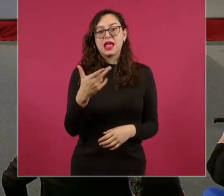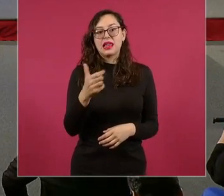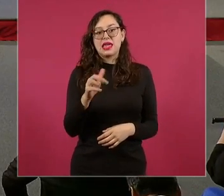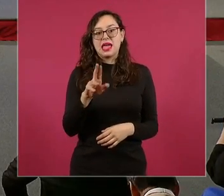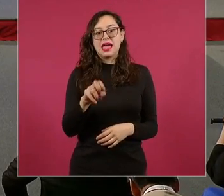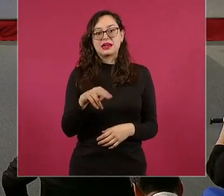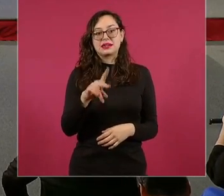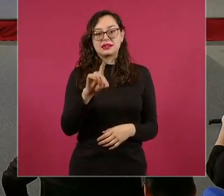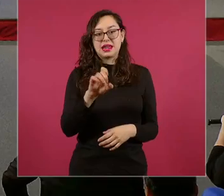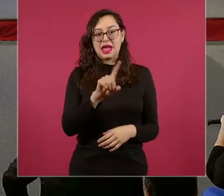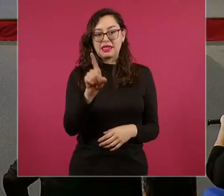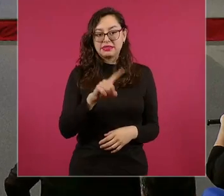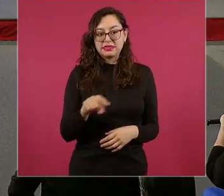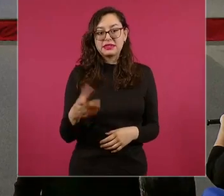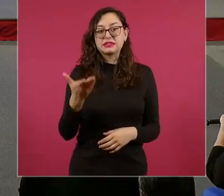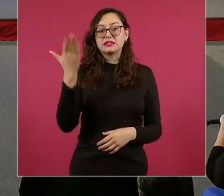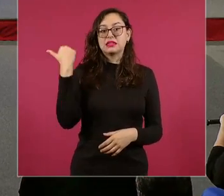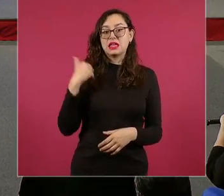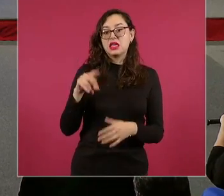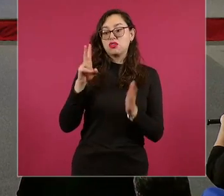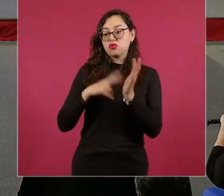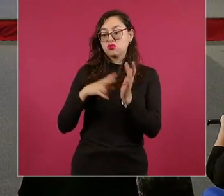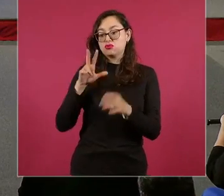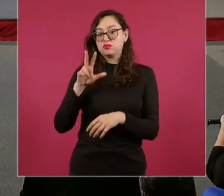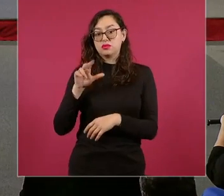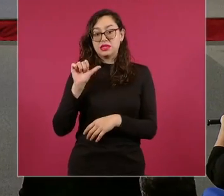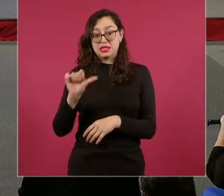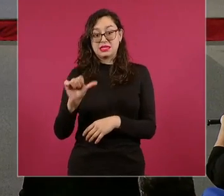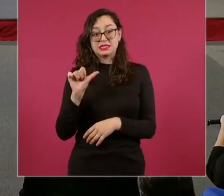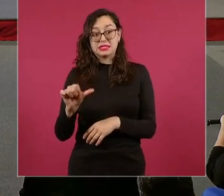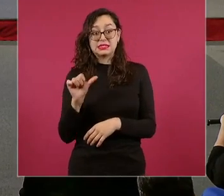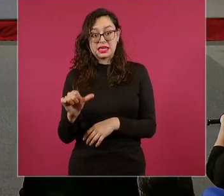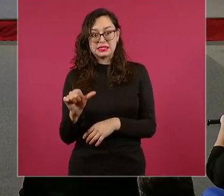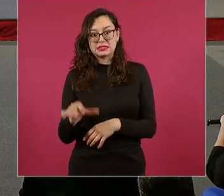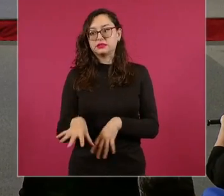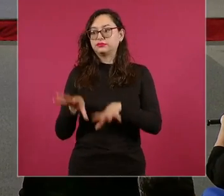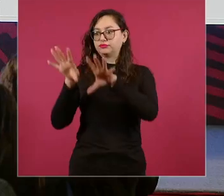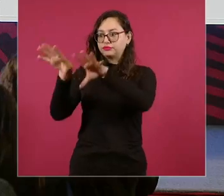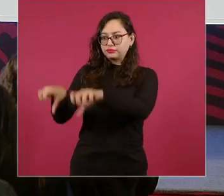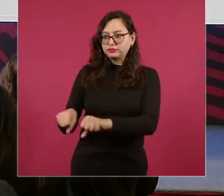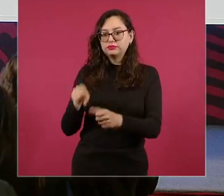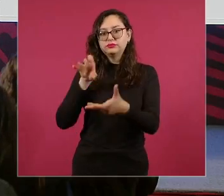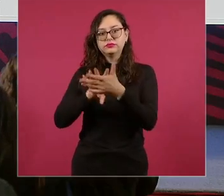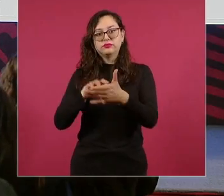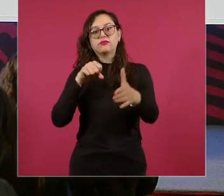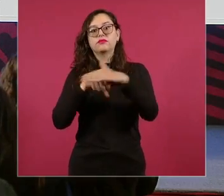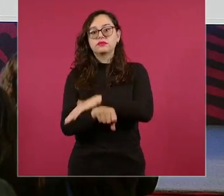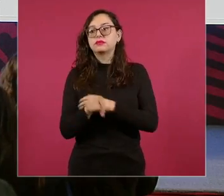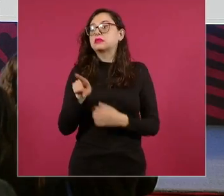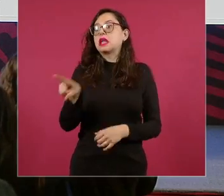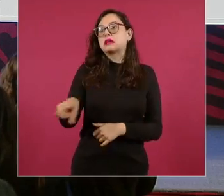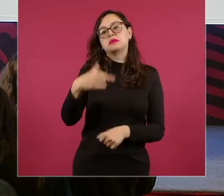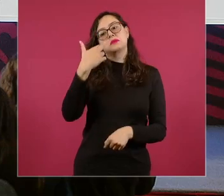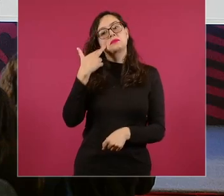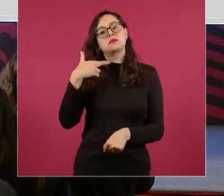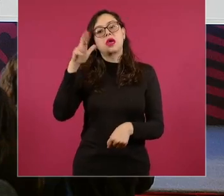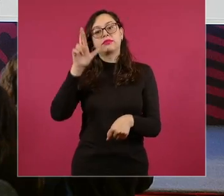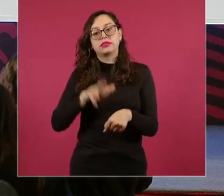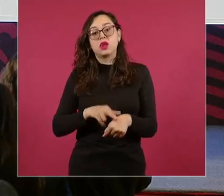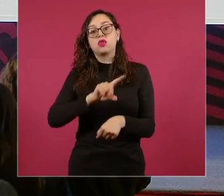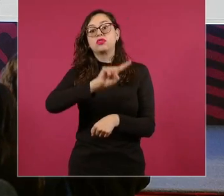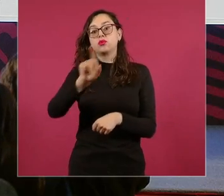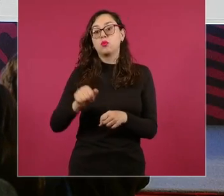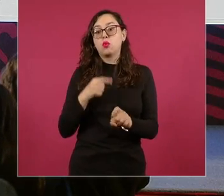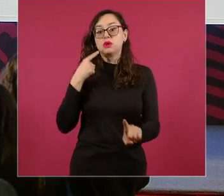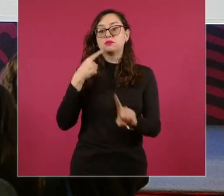fue detenido el 28 de diciembre del 2016, acusado de robo con violencia y un segundo delito por